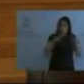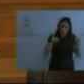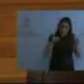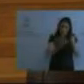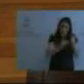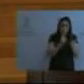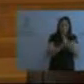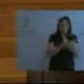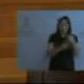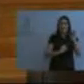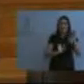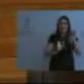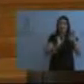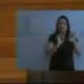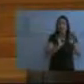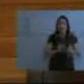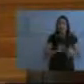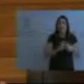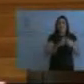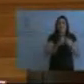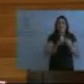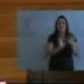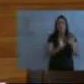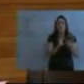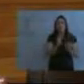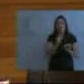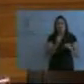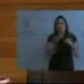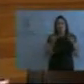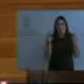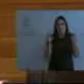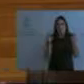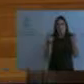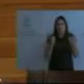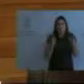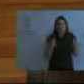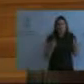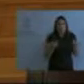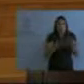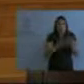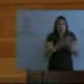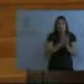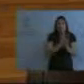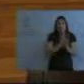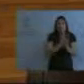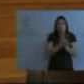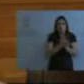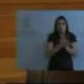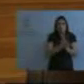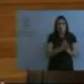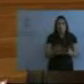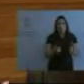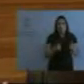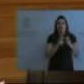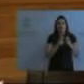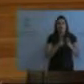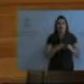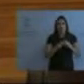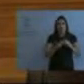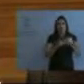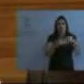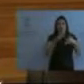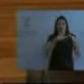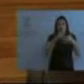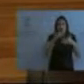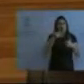en concreto el relativo a estas tasas y precios públicos. Seguimos definiendo cómo tenemos un sector de los astilleros, un